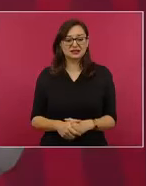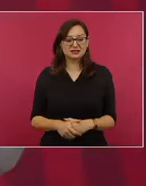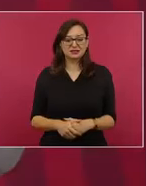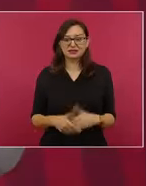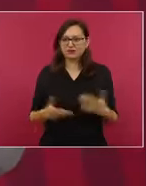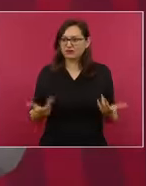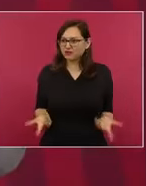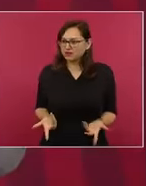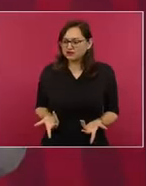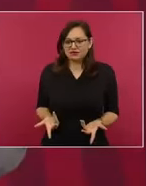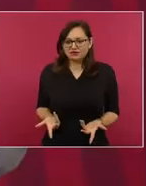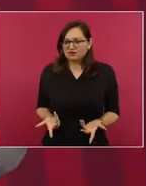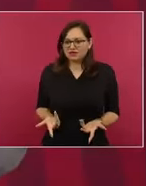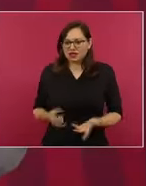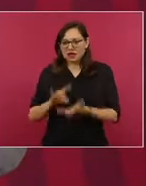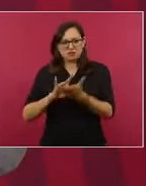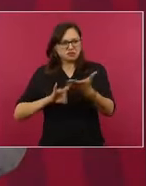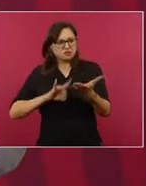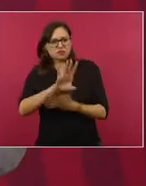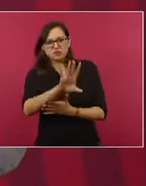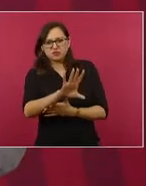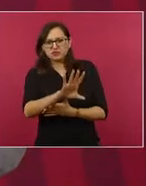¿Por qué no aceptar